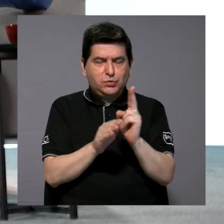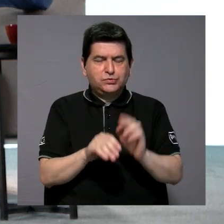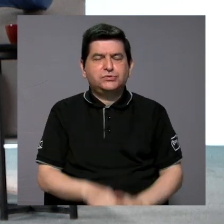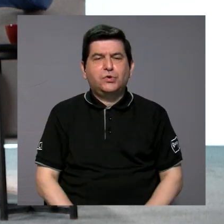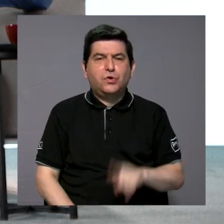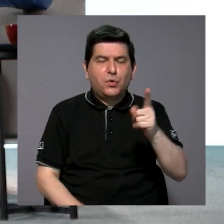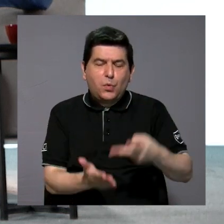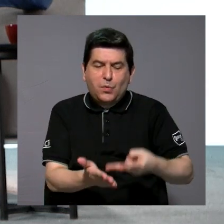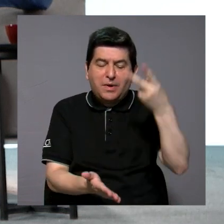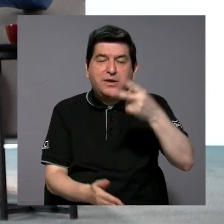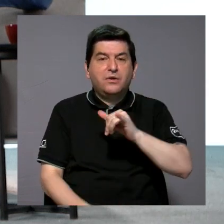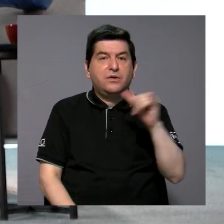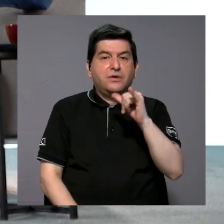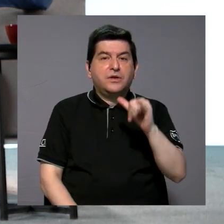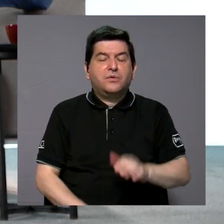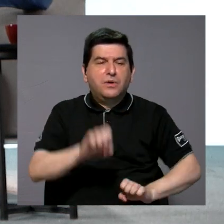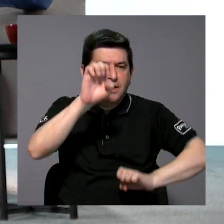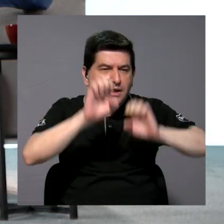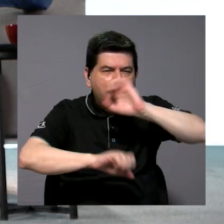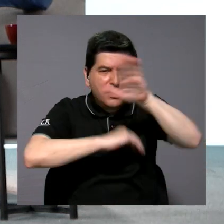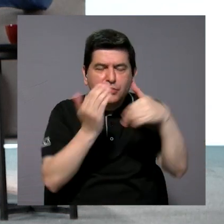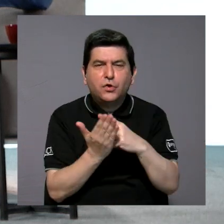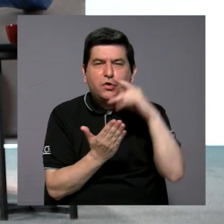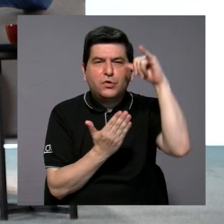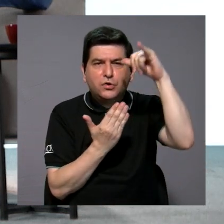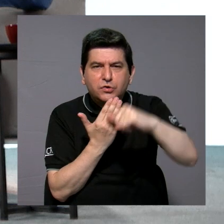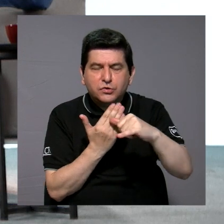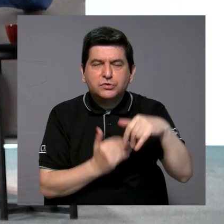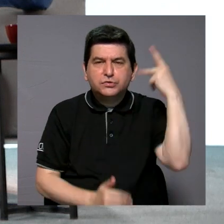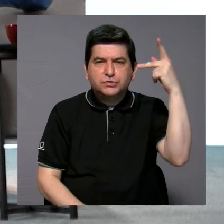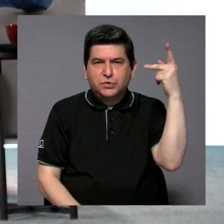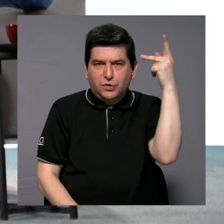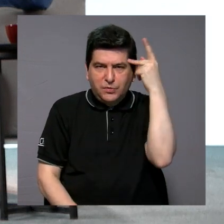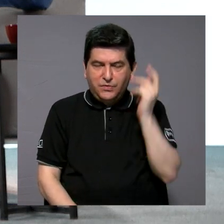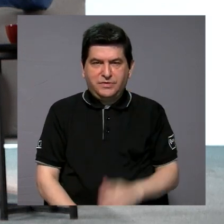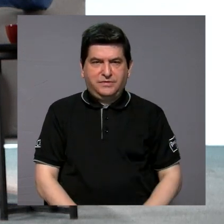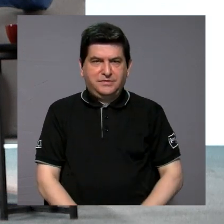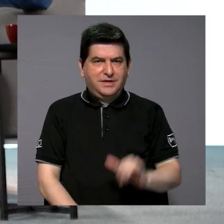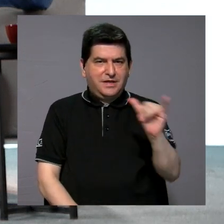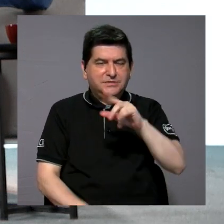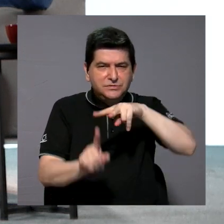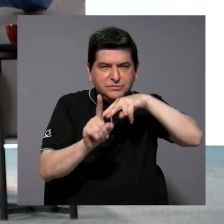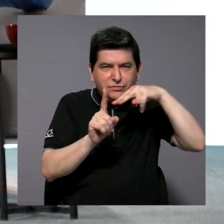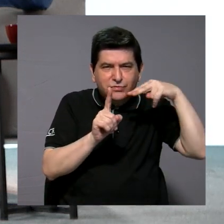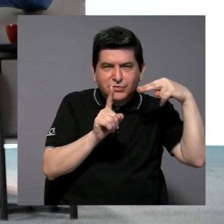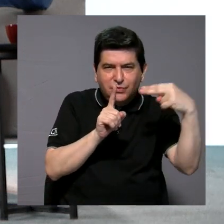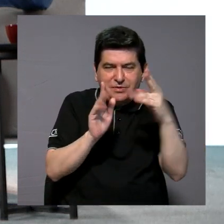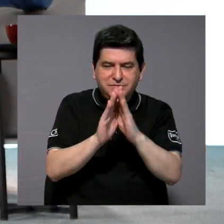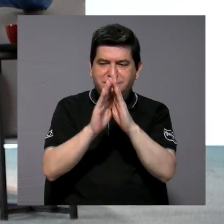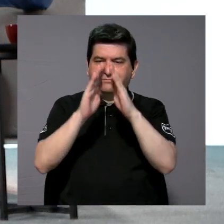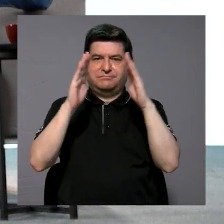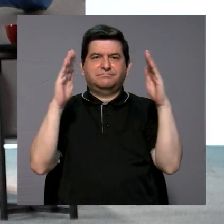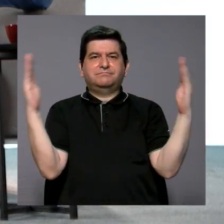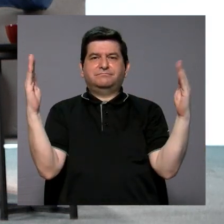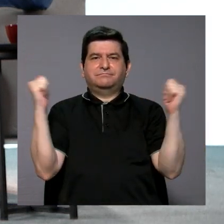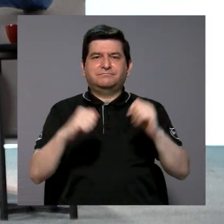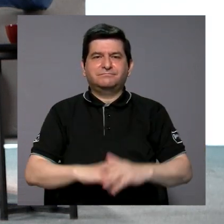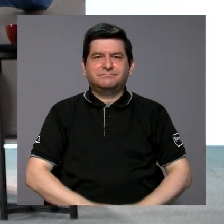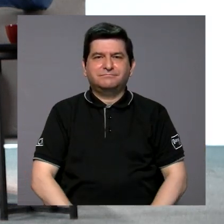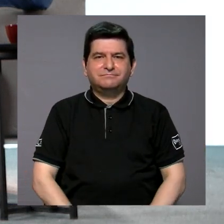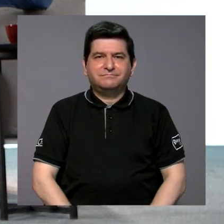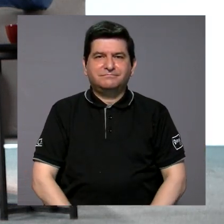valoración, debemos evaluar todos los proyectos y todas las políticas con esa visión amplia,